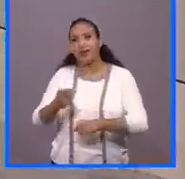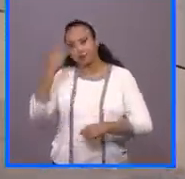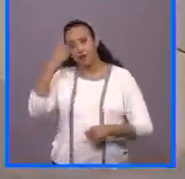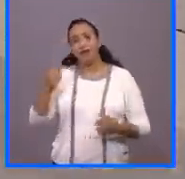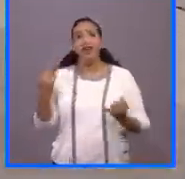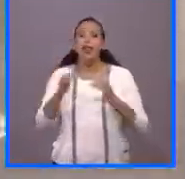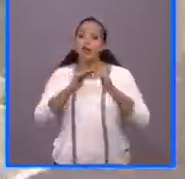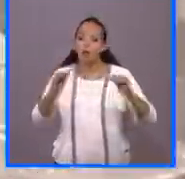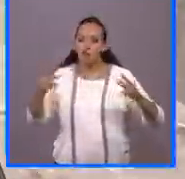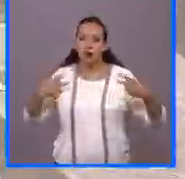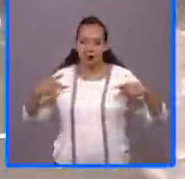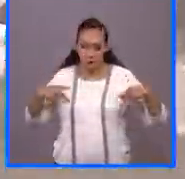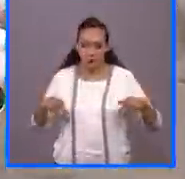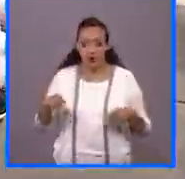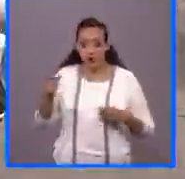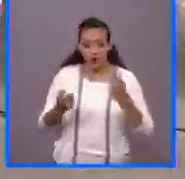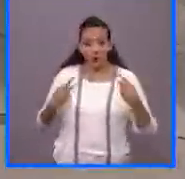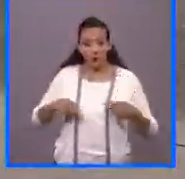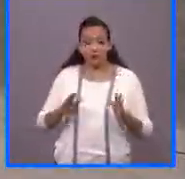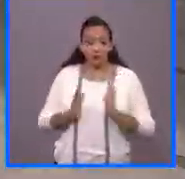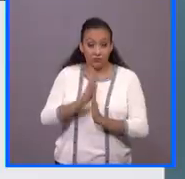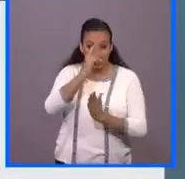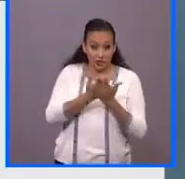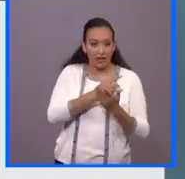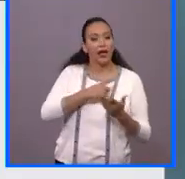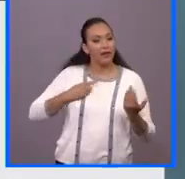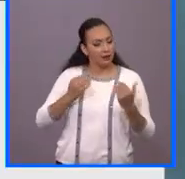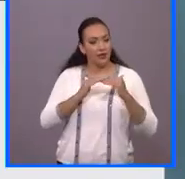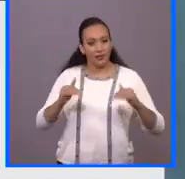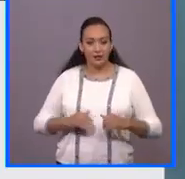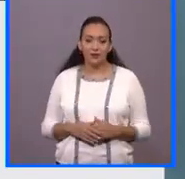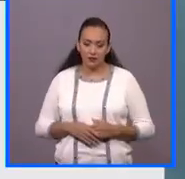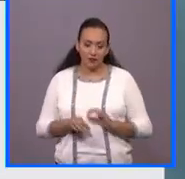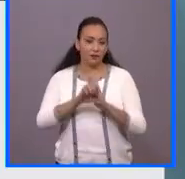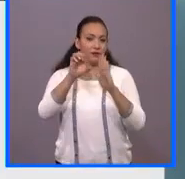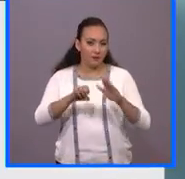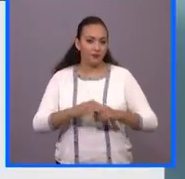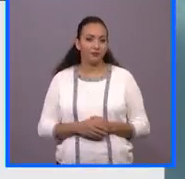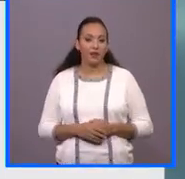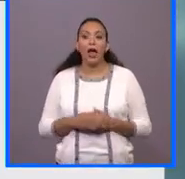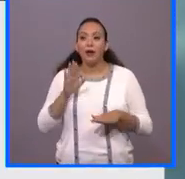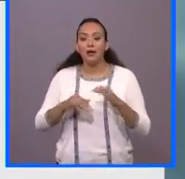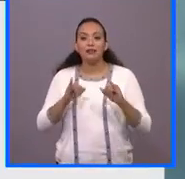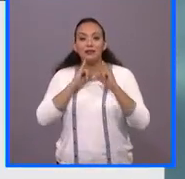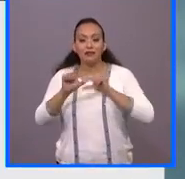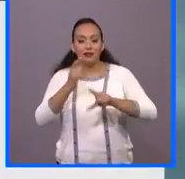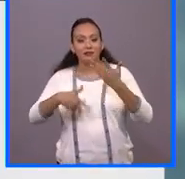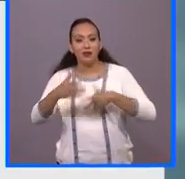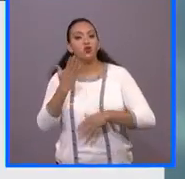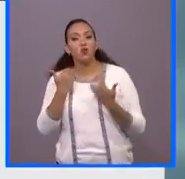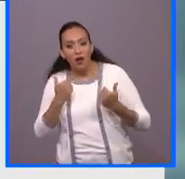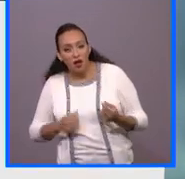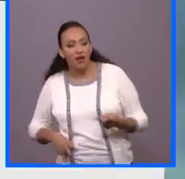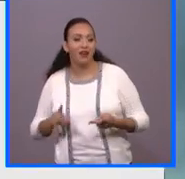igualdad procesal a quienes participan en un litigio. El no prever, por ejemplo, un intérprete de lengua de señas